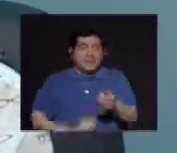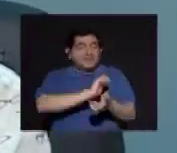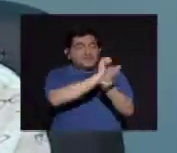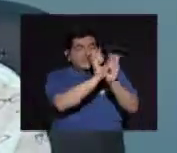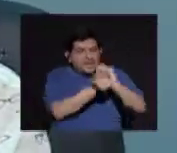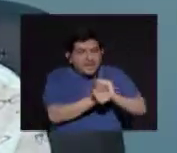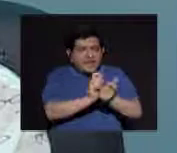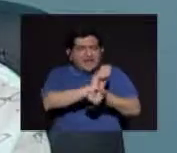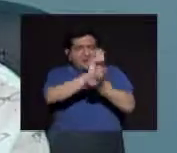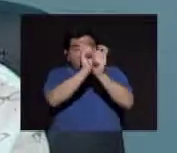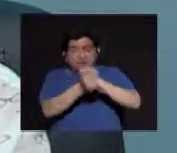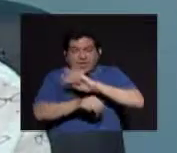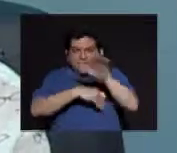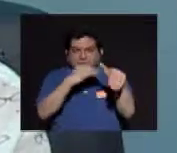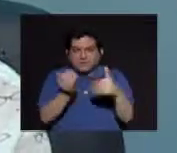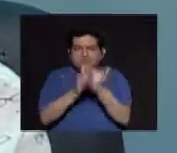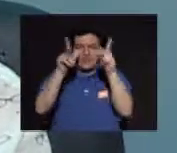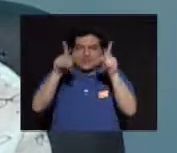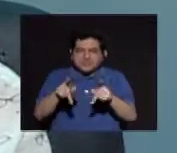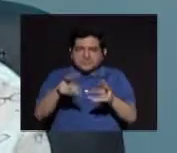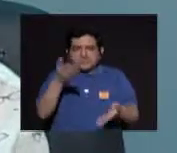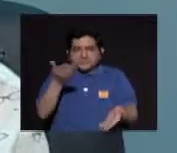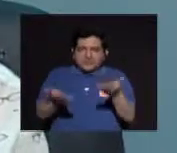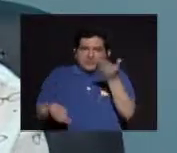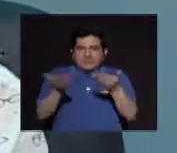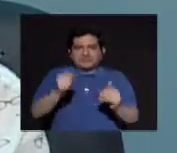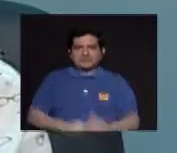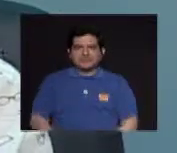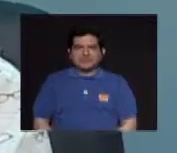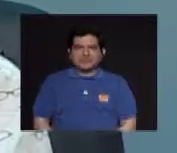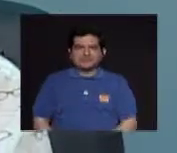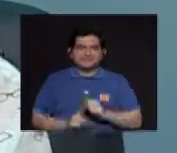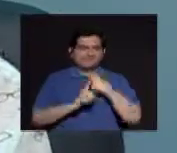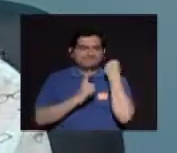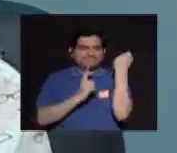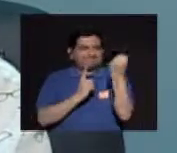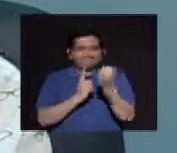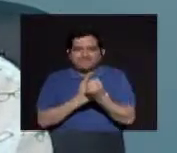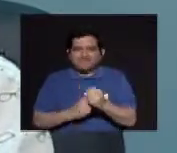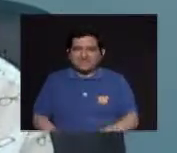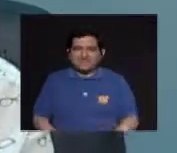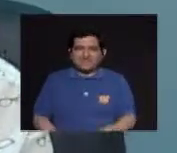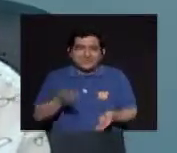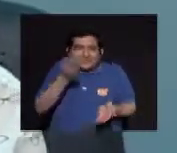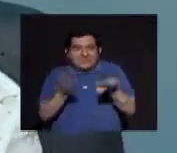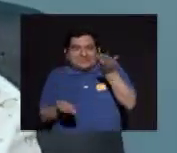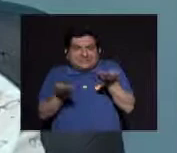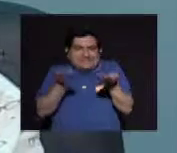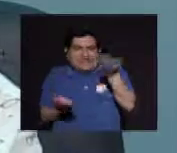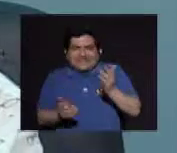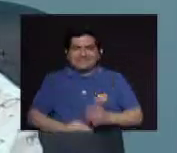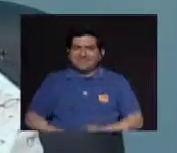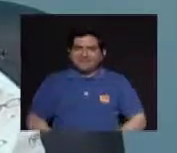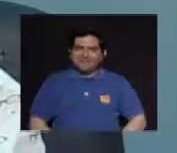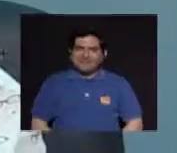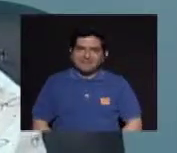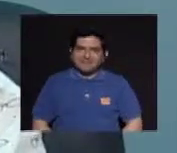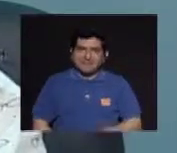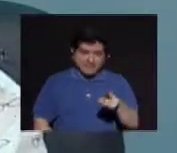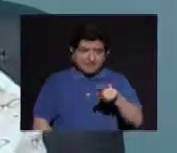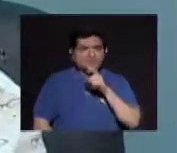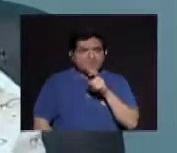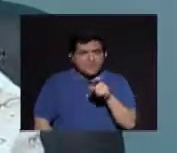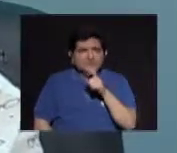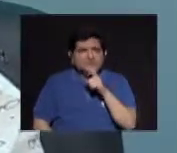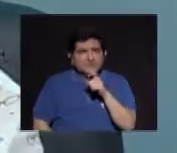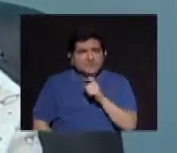esta cambiadera y esto nos pone a todos un poco así en el desequilibrio, ¿verdad?